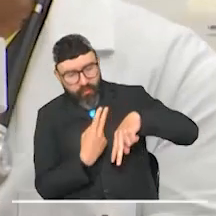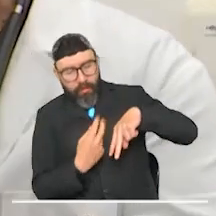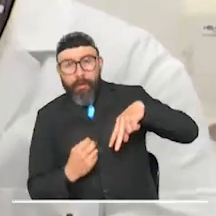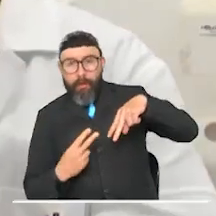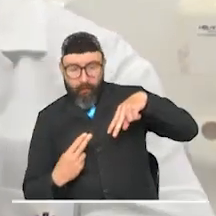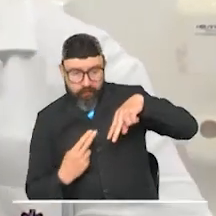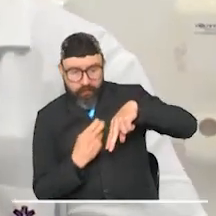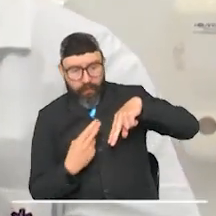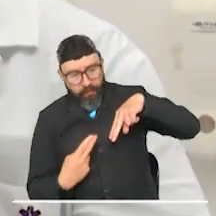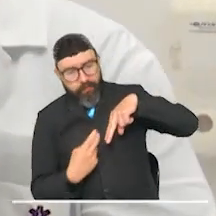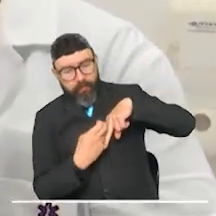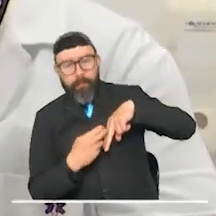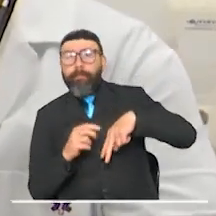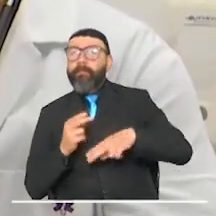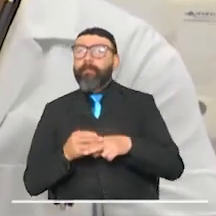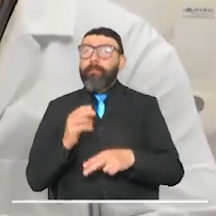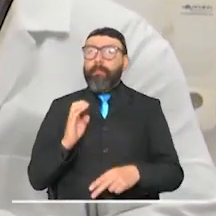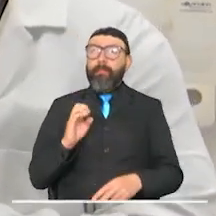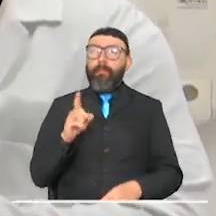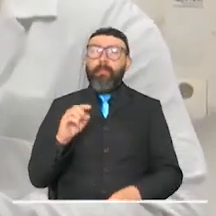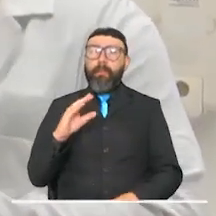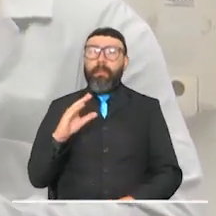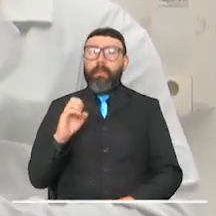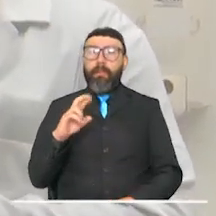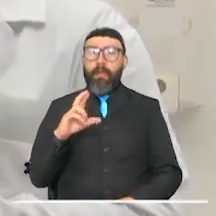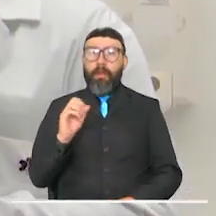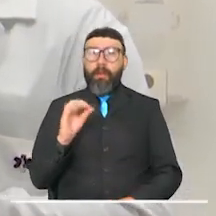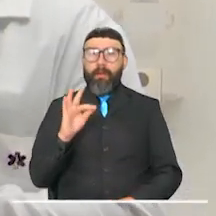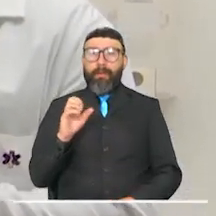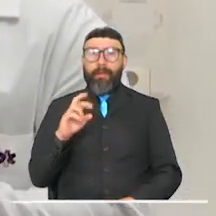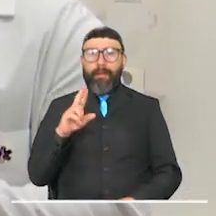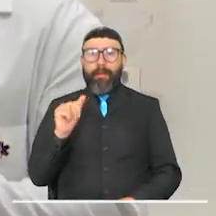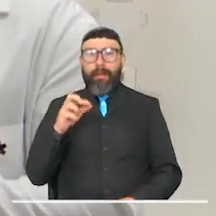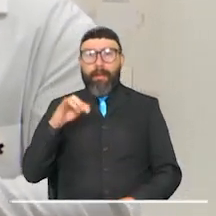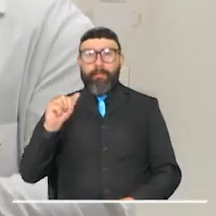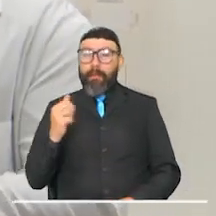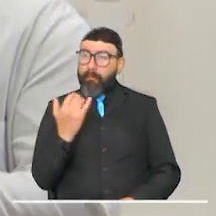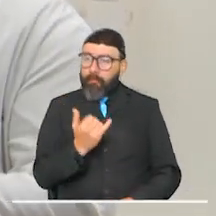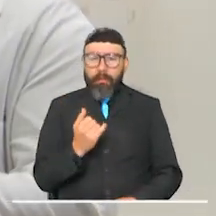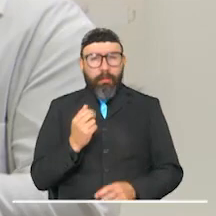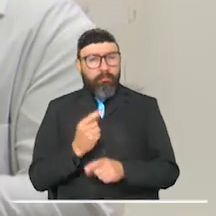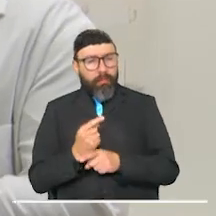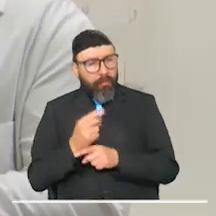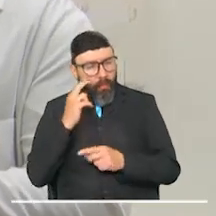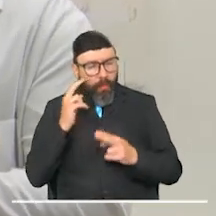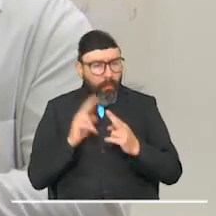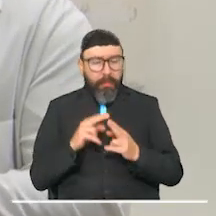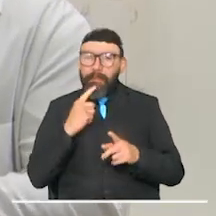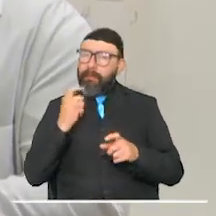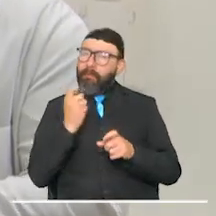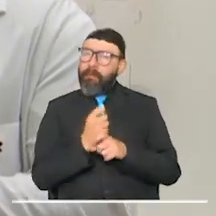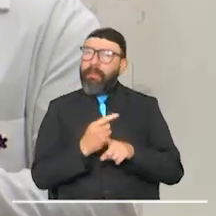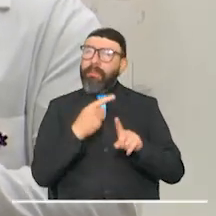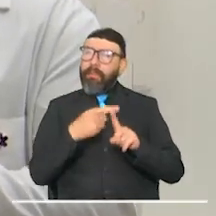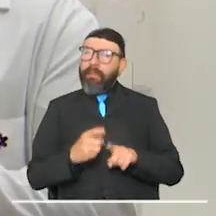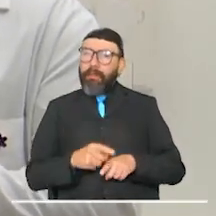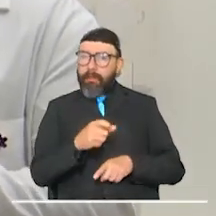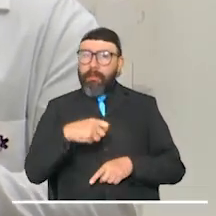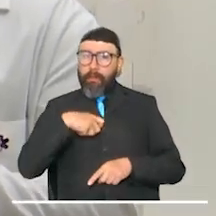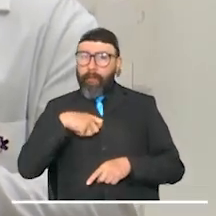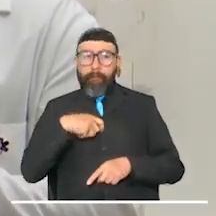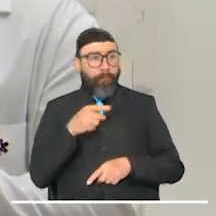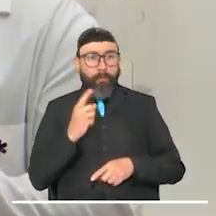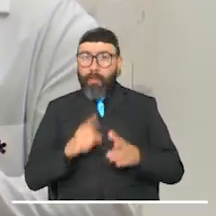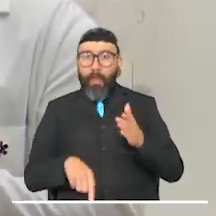escleroterapia Es un término inclusive demoró mucho en emitir un concepto por la complejidad que lleva no es un término inmediato Es